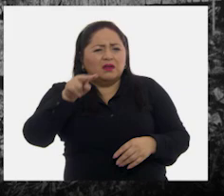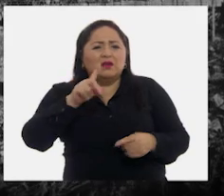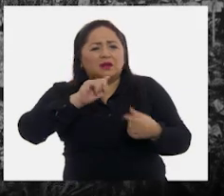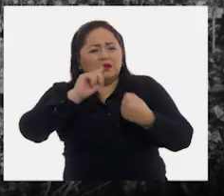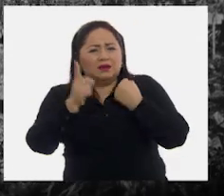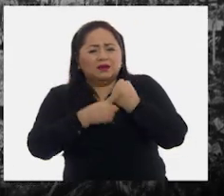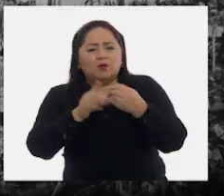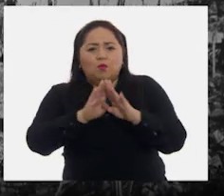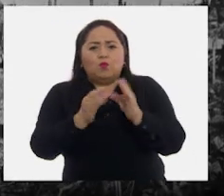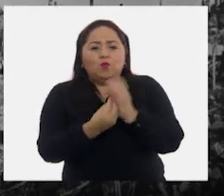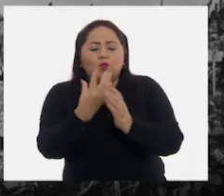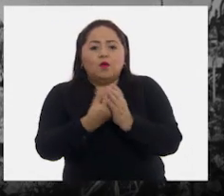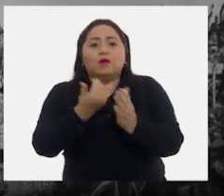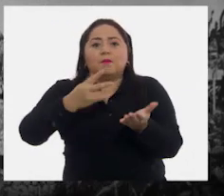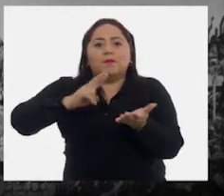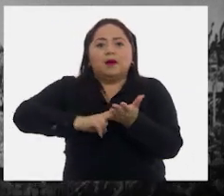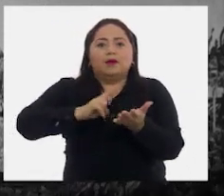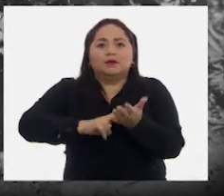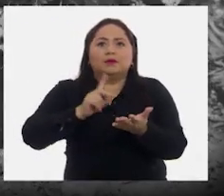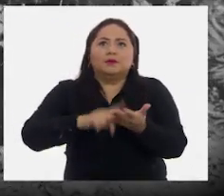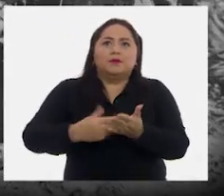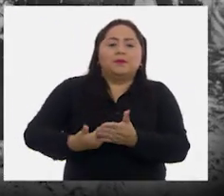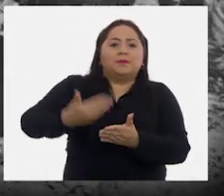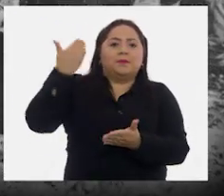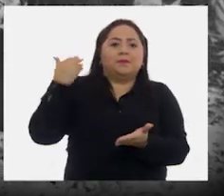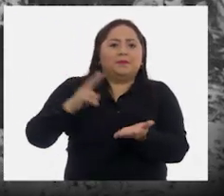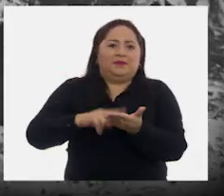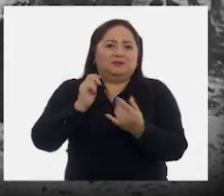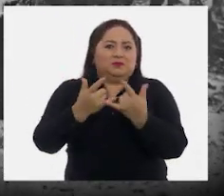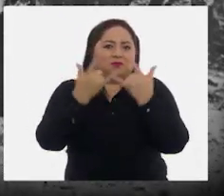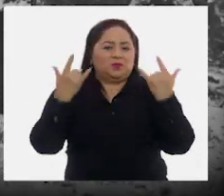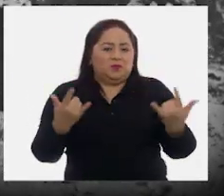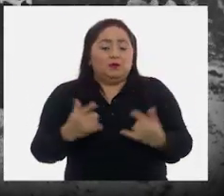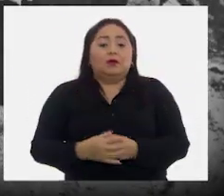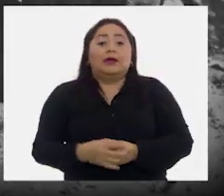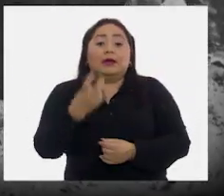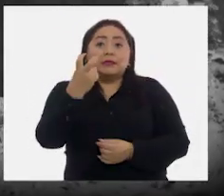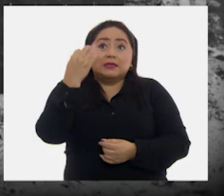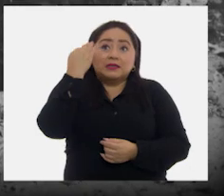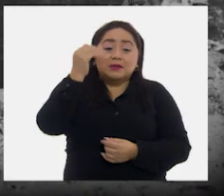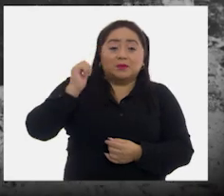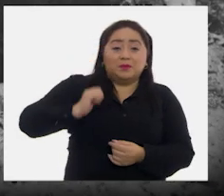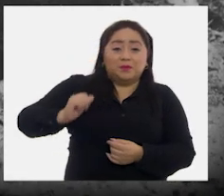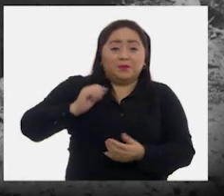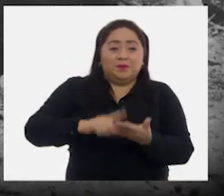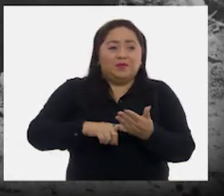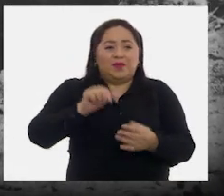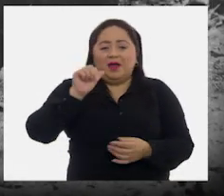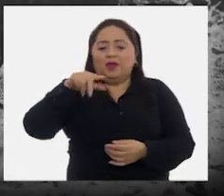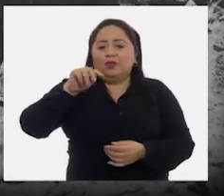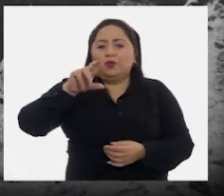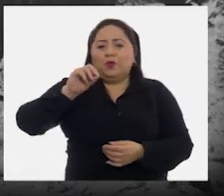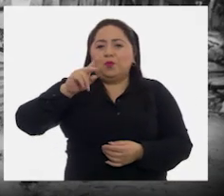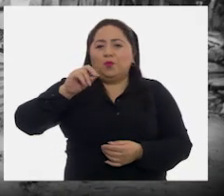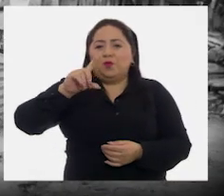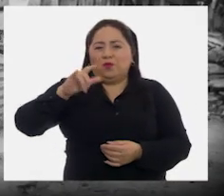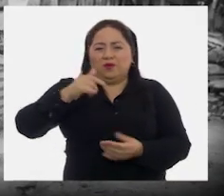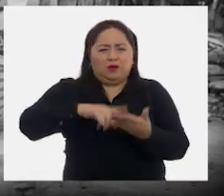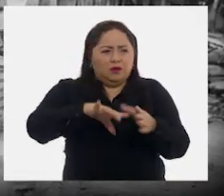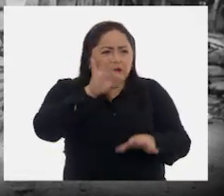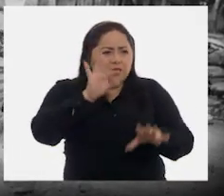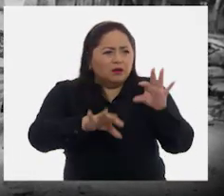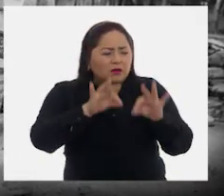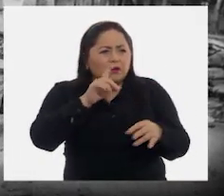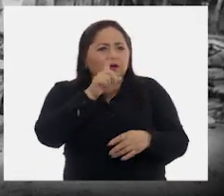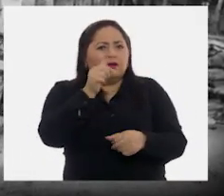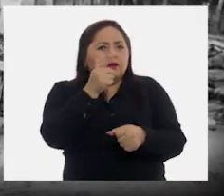la recuperación y valoración del pasado. Es la época en que la antropología buscó definiciones,